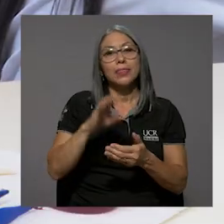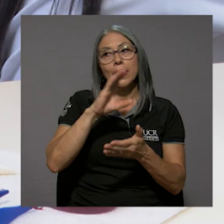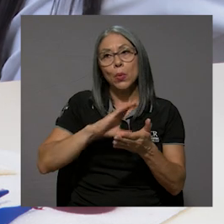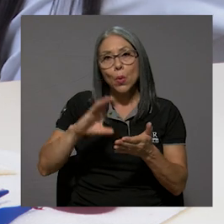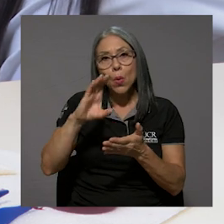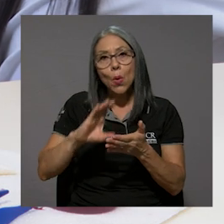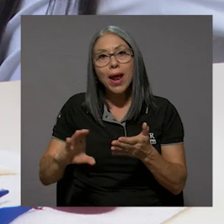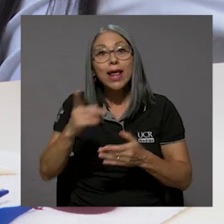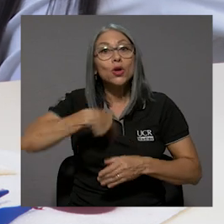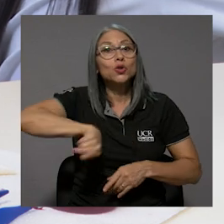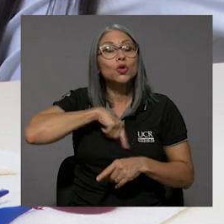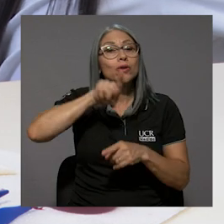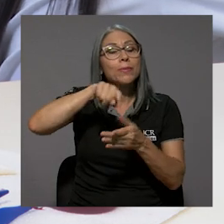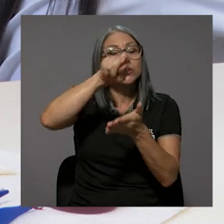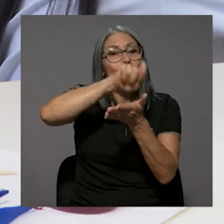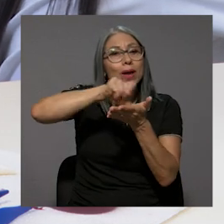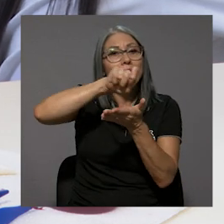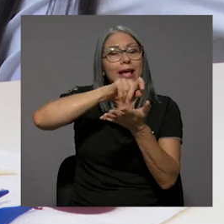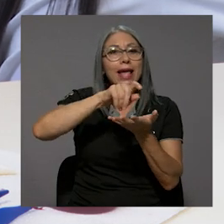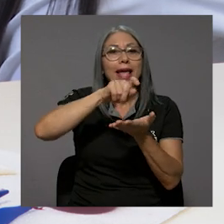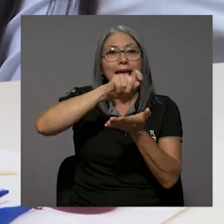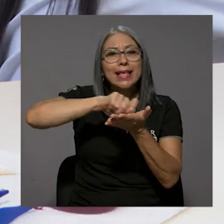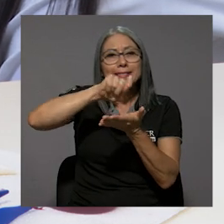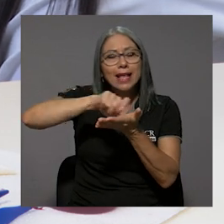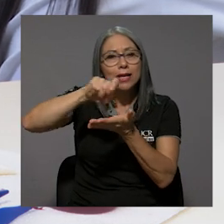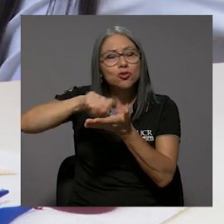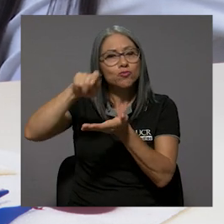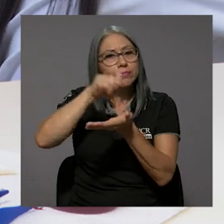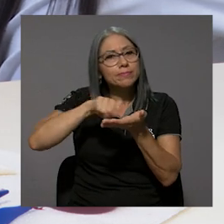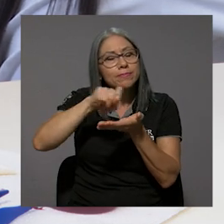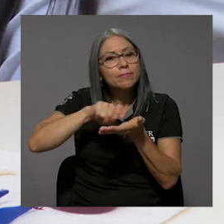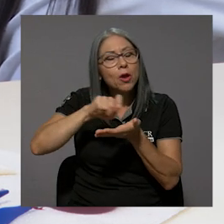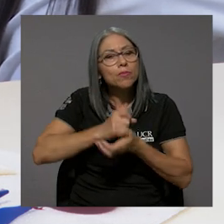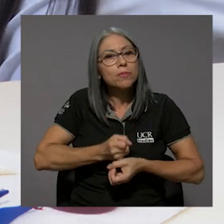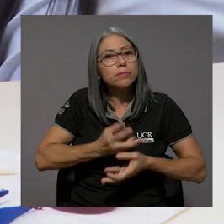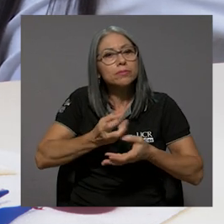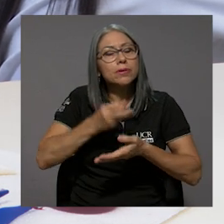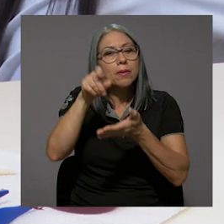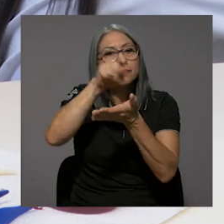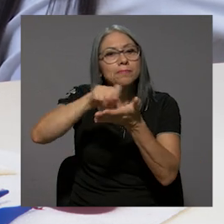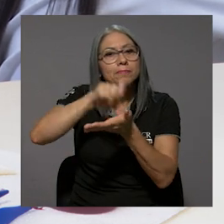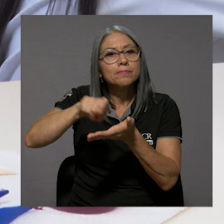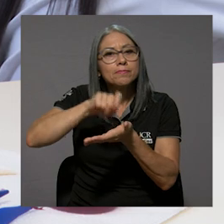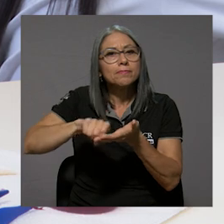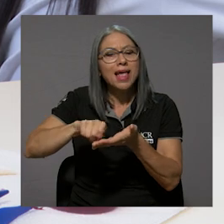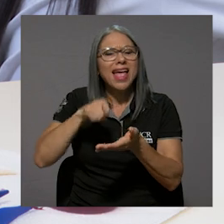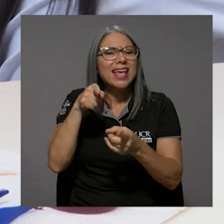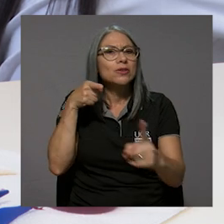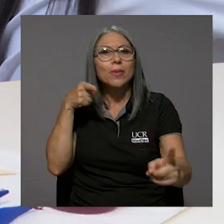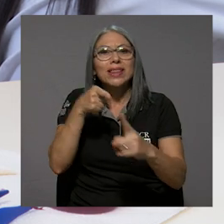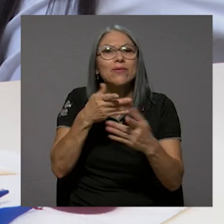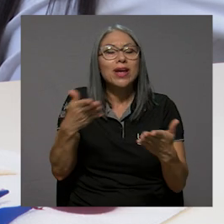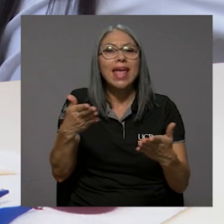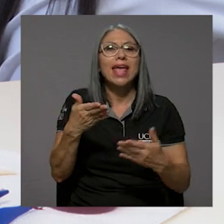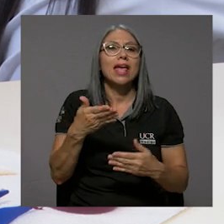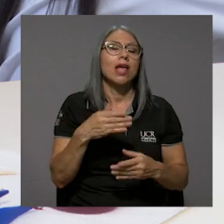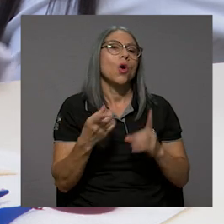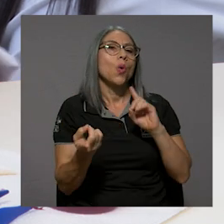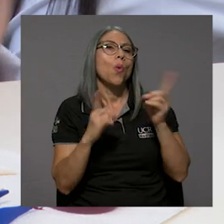tuvimos que hacer un ensayo para ver qué digamos, en qué beneficia la ciencia aquí a Costa Rica.